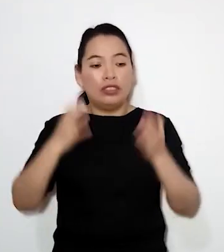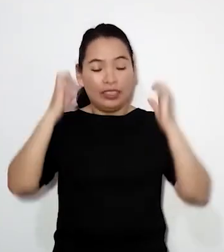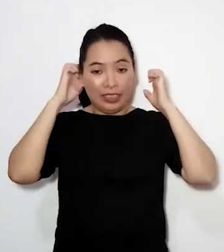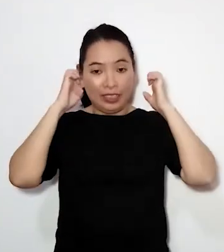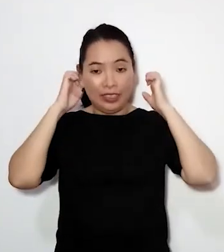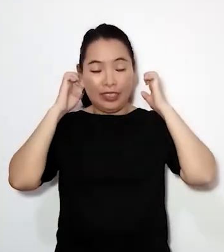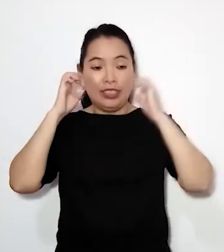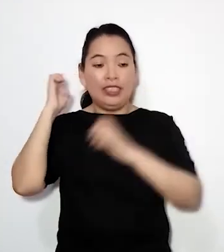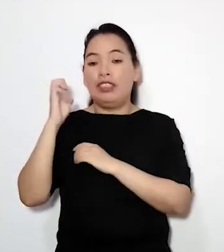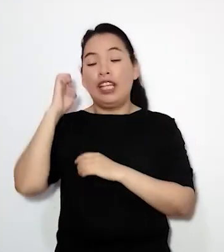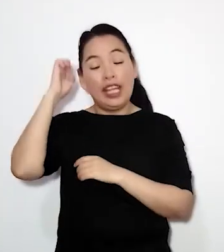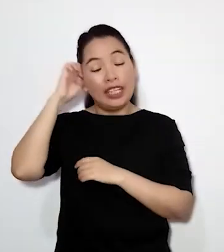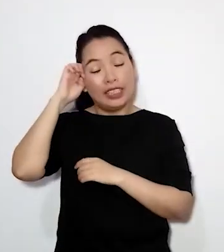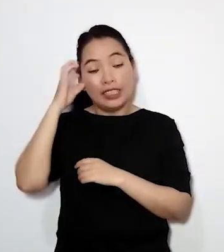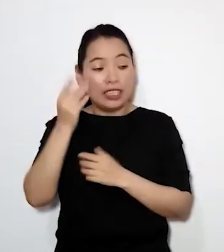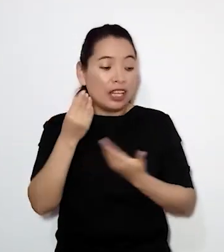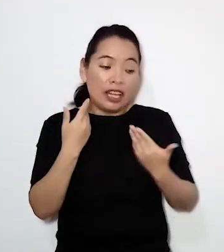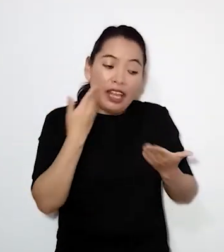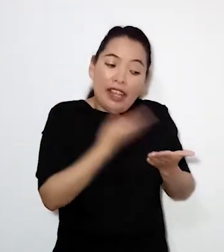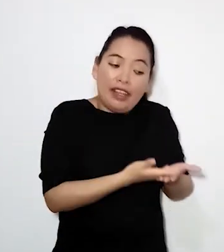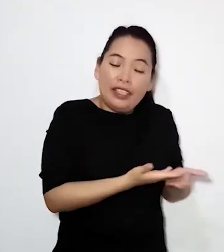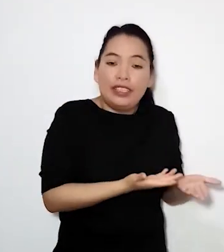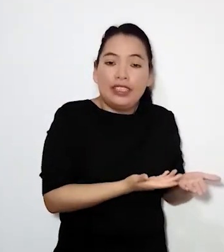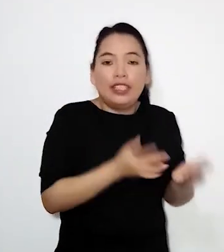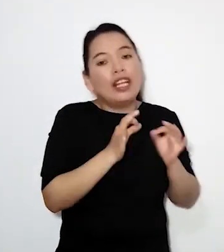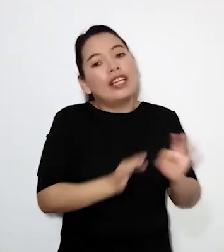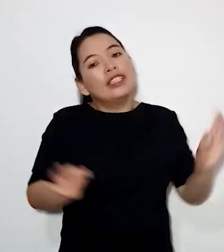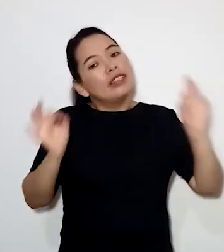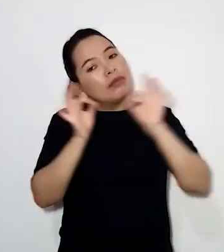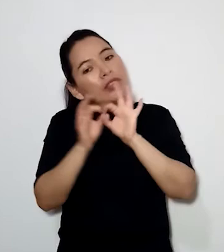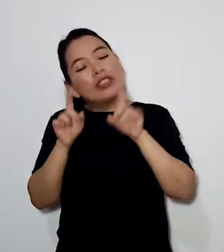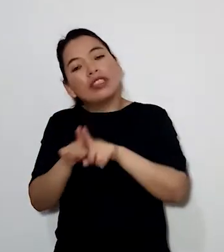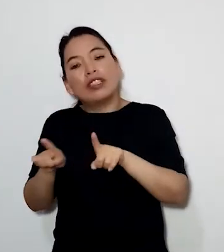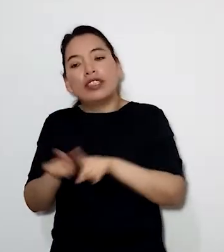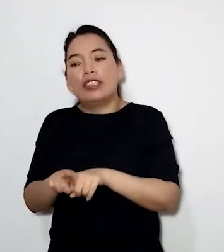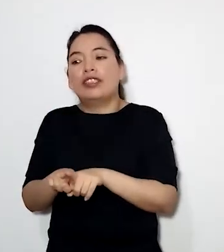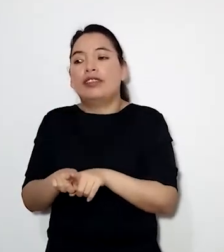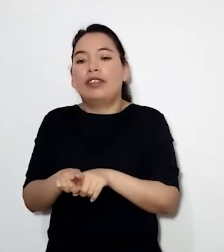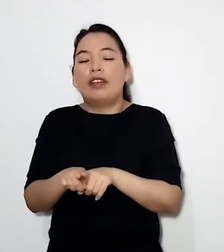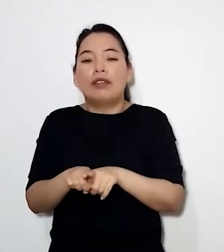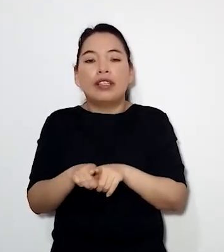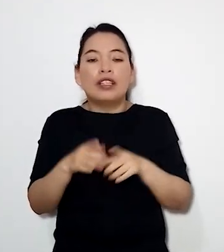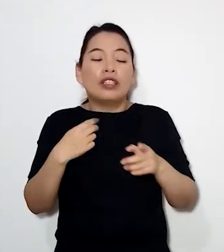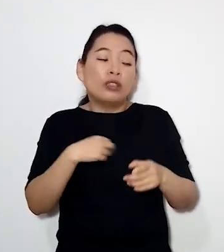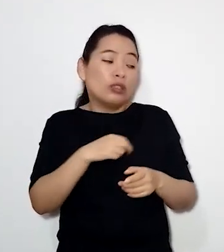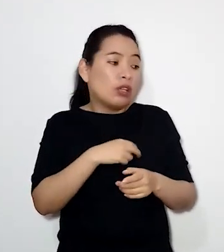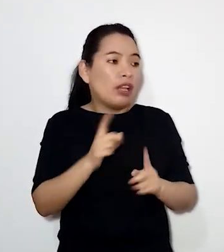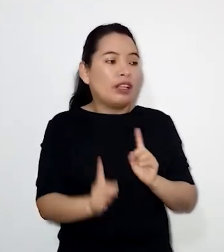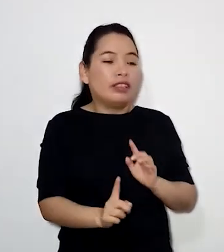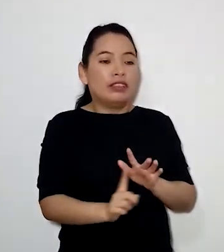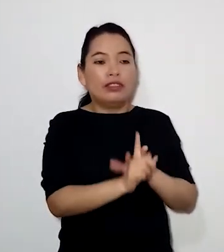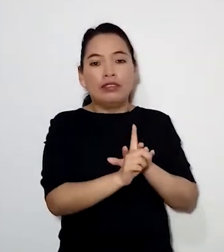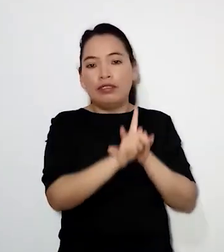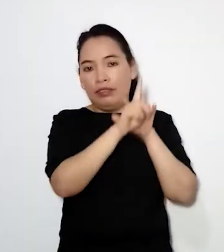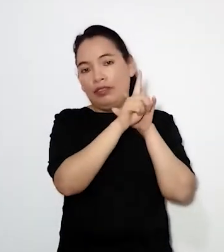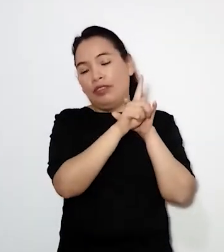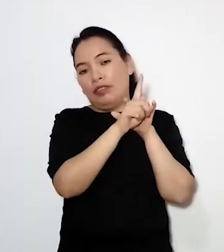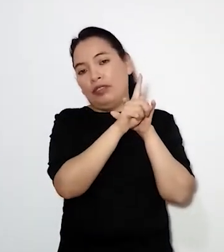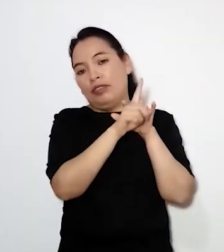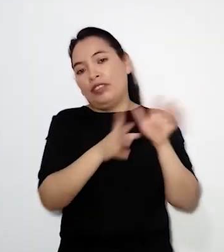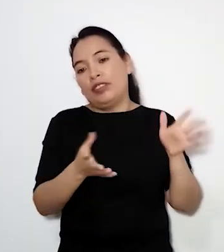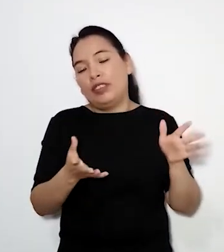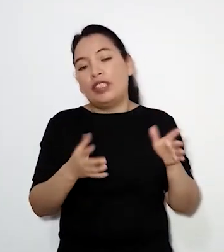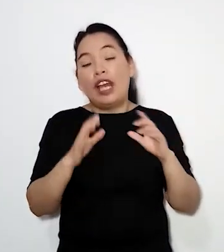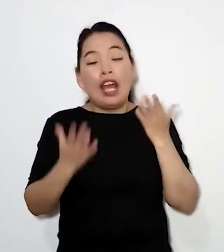Sin embargo, es importante también decir que muchas veces nos encontramos con que en en las organizaciones de la sociedad civil,